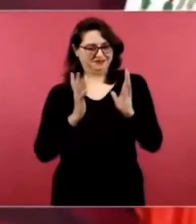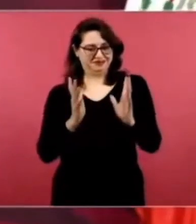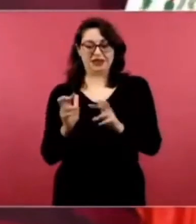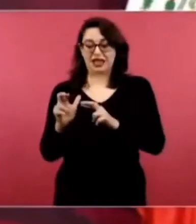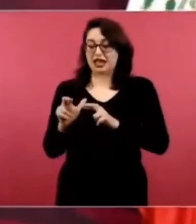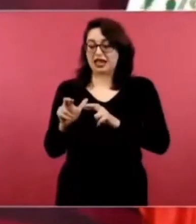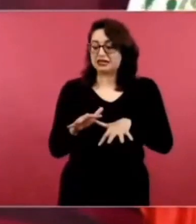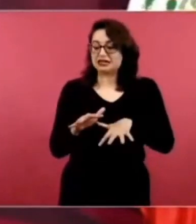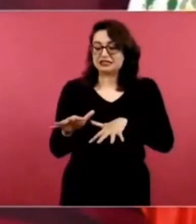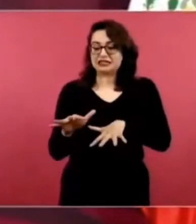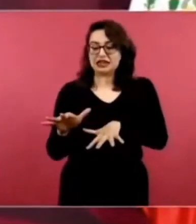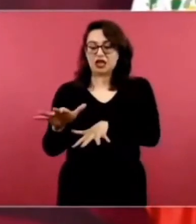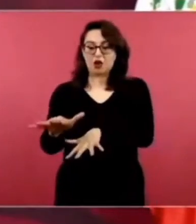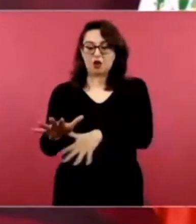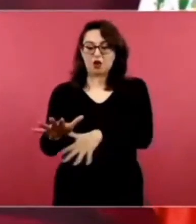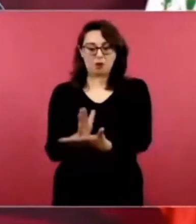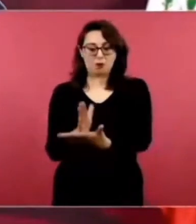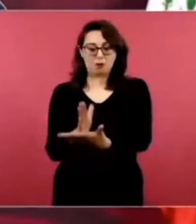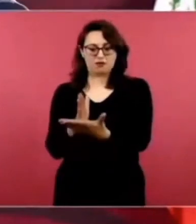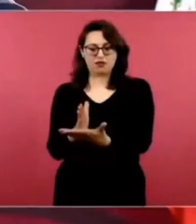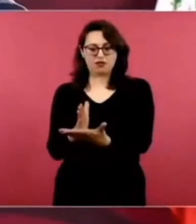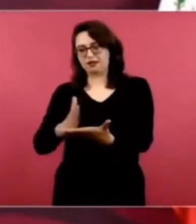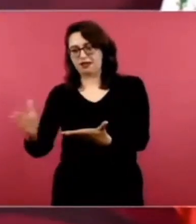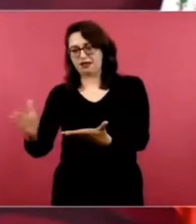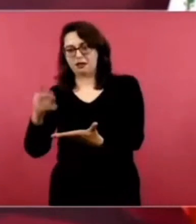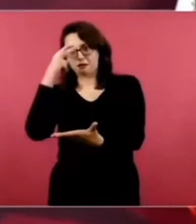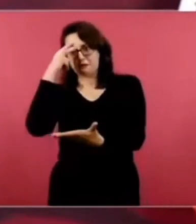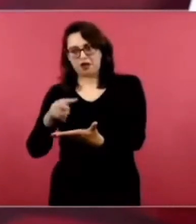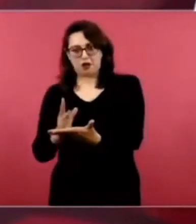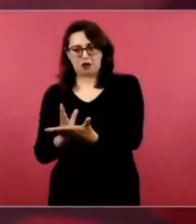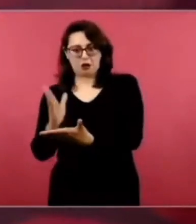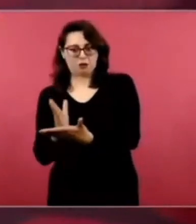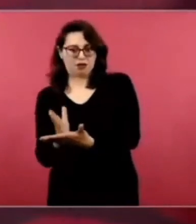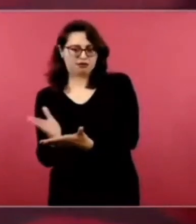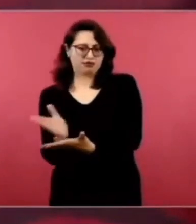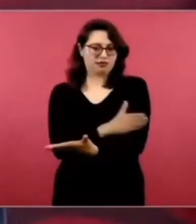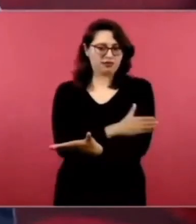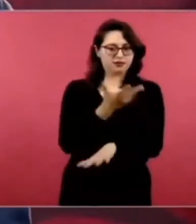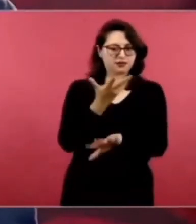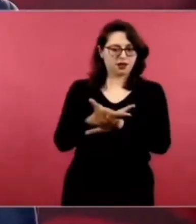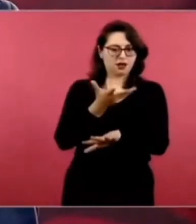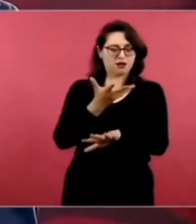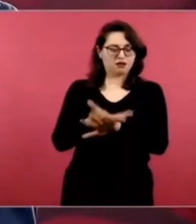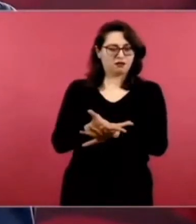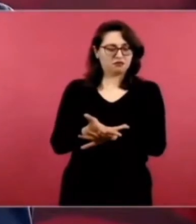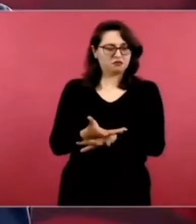invadían una parte de nuestro territorio.